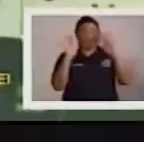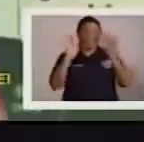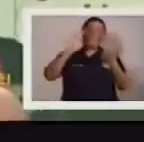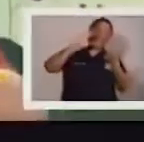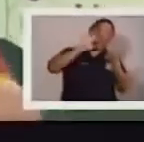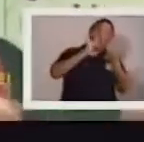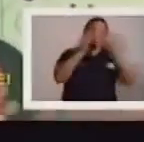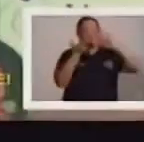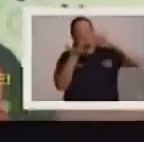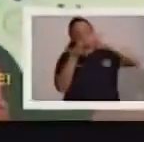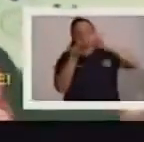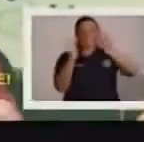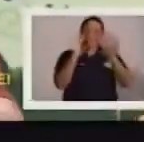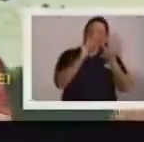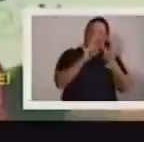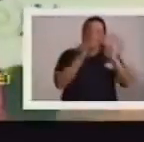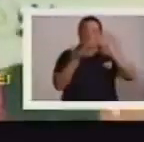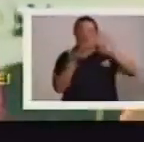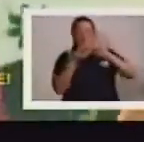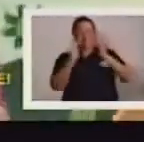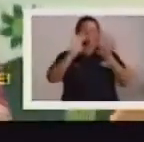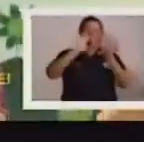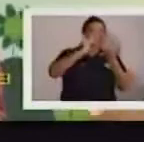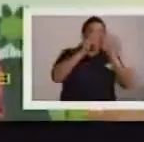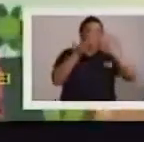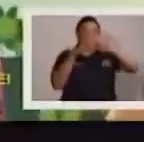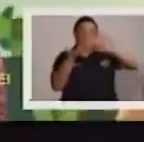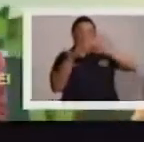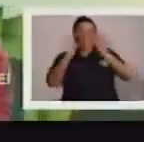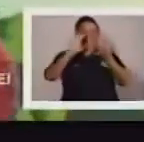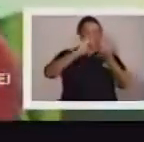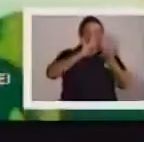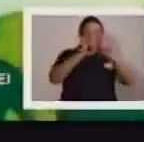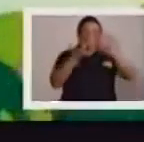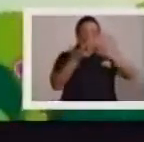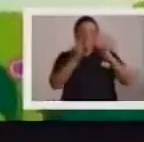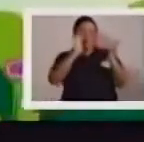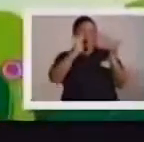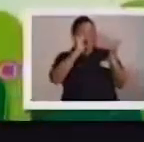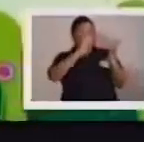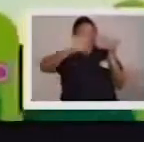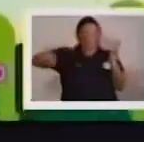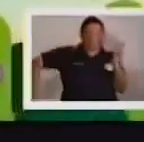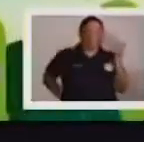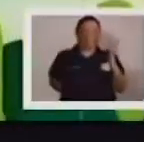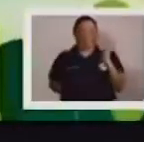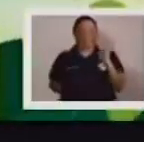Gusto en saludarte, ya